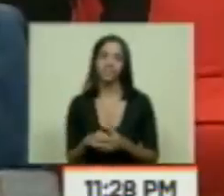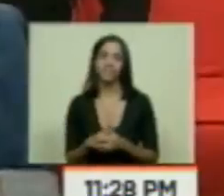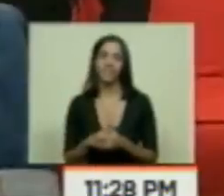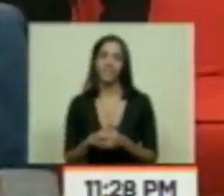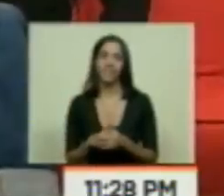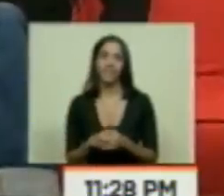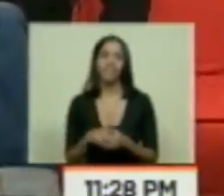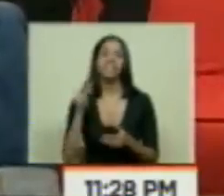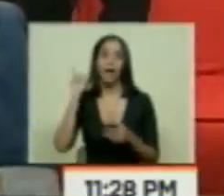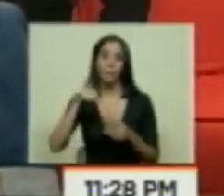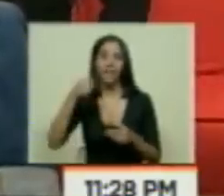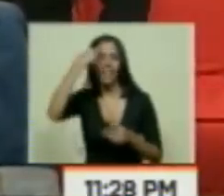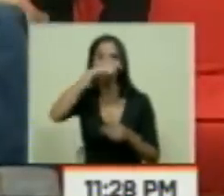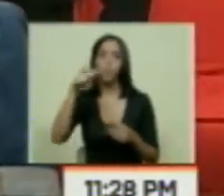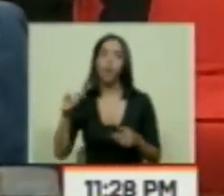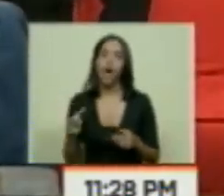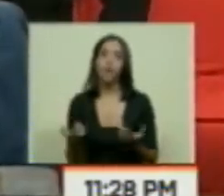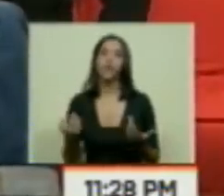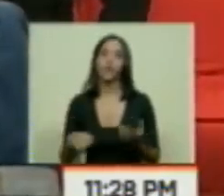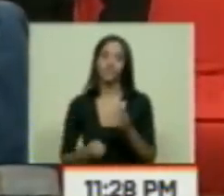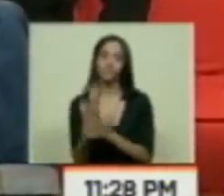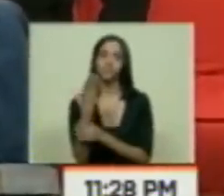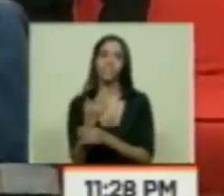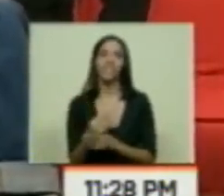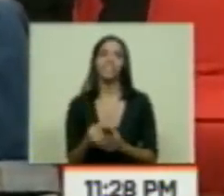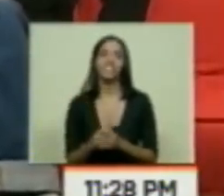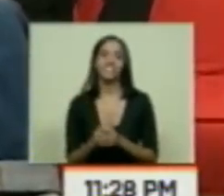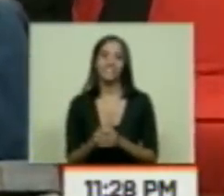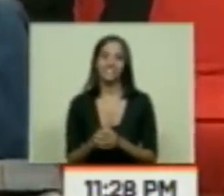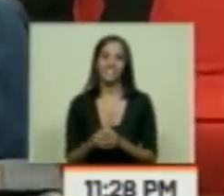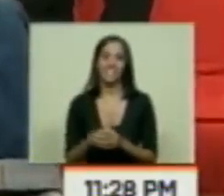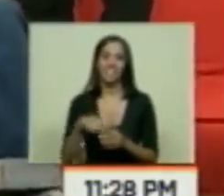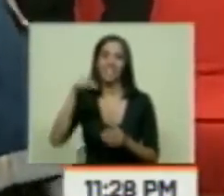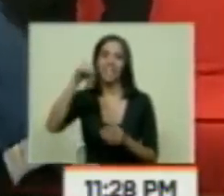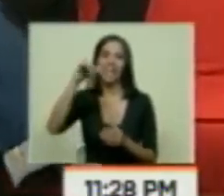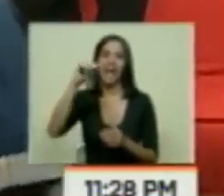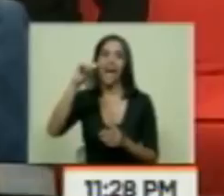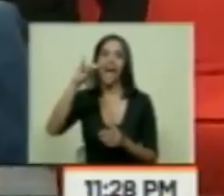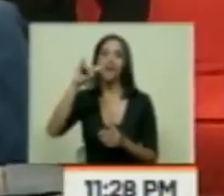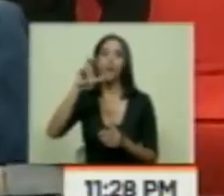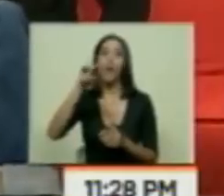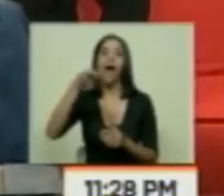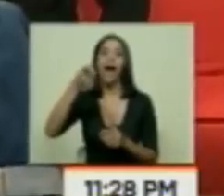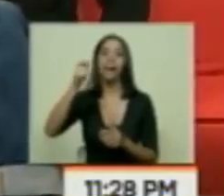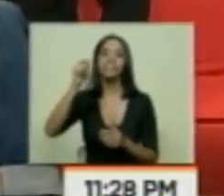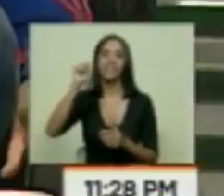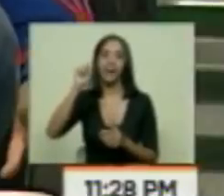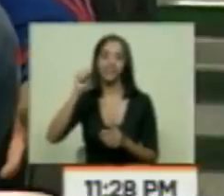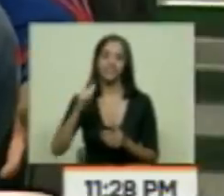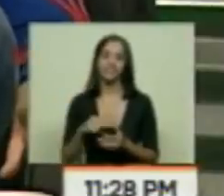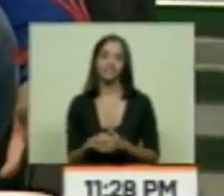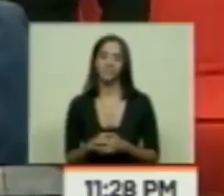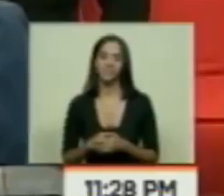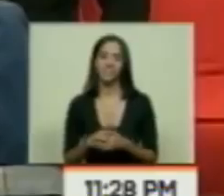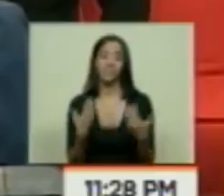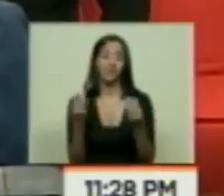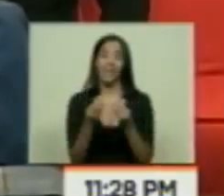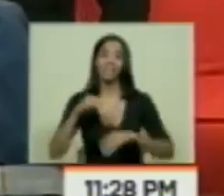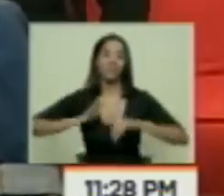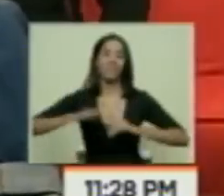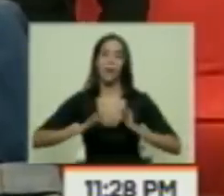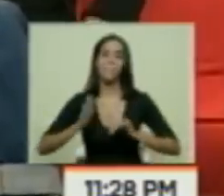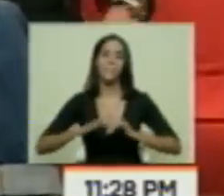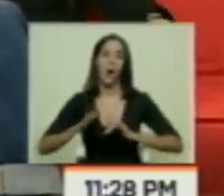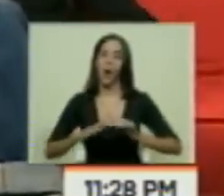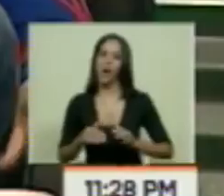que está cumpliendo años de fundación. San Francisco de Asís de Naiguatá, se llama. San Francisco de Naiguatá, sí mismo de... Por eso que hay tanto tambor y tanta cosa en